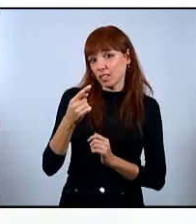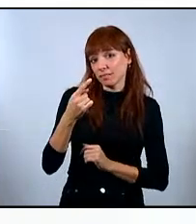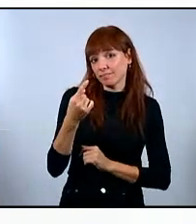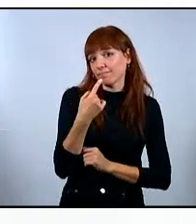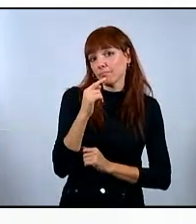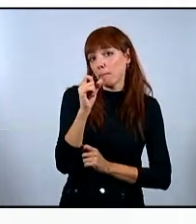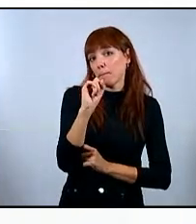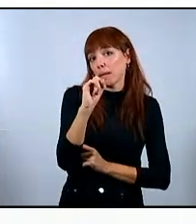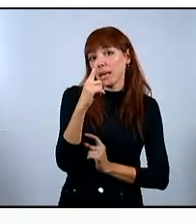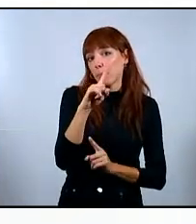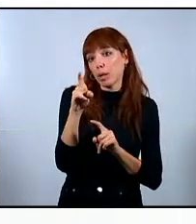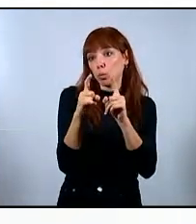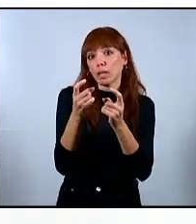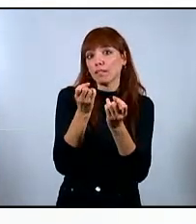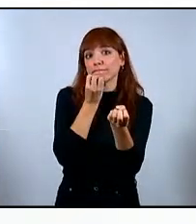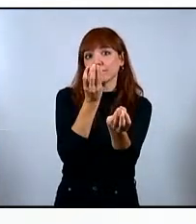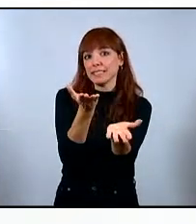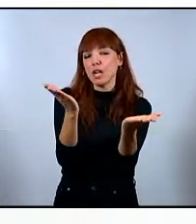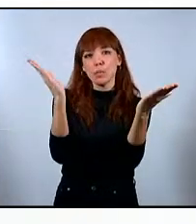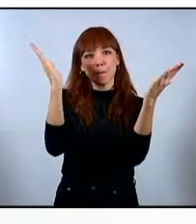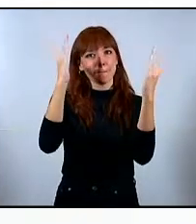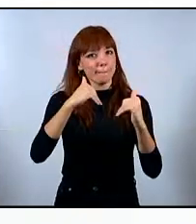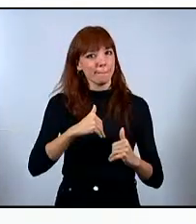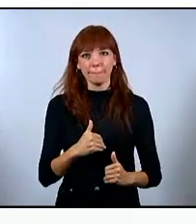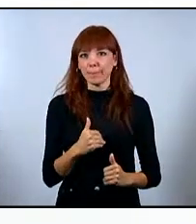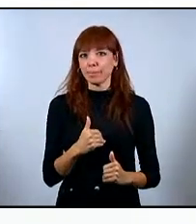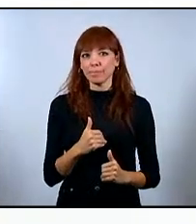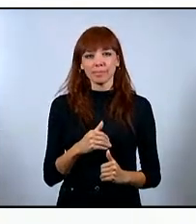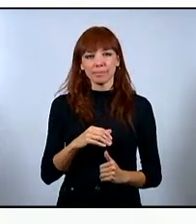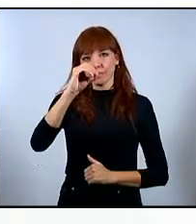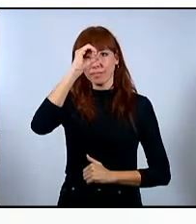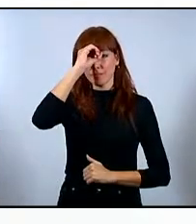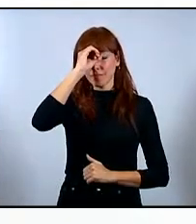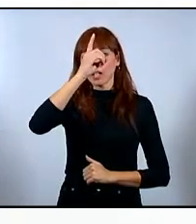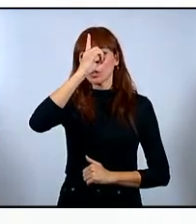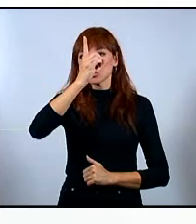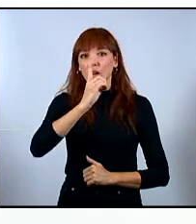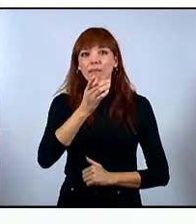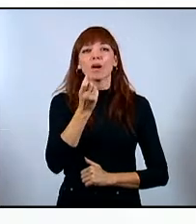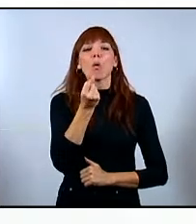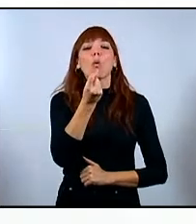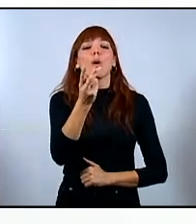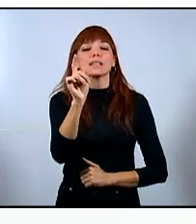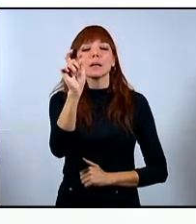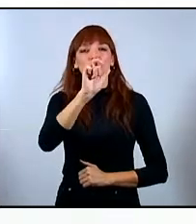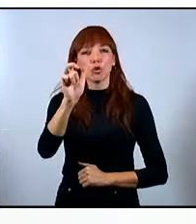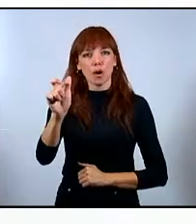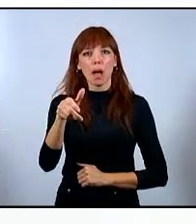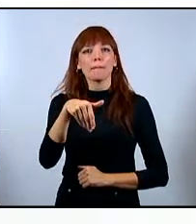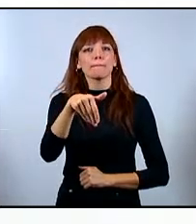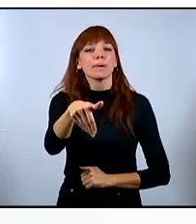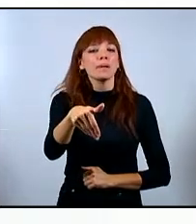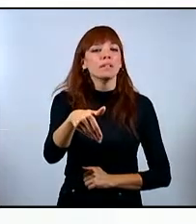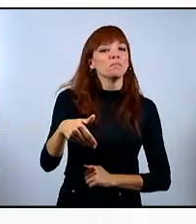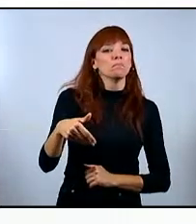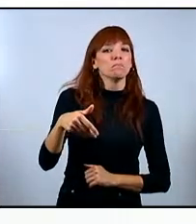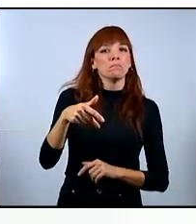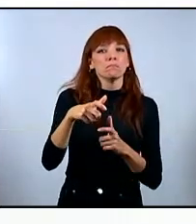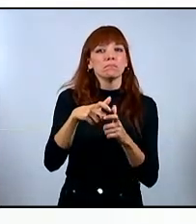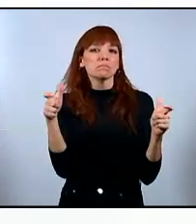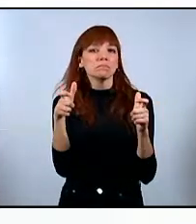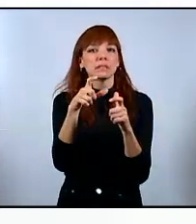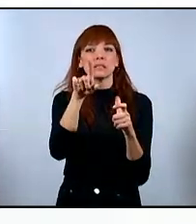pregunta, no tenemos información alguna de cuántos vamos a recibir, ni si vamos a recibir, ni cuándo los vamos a